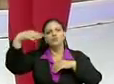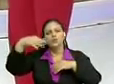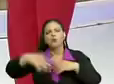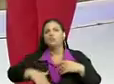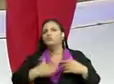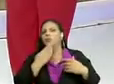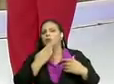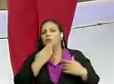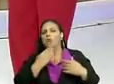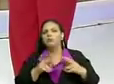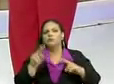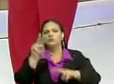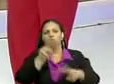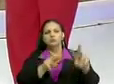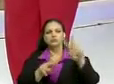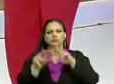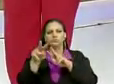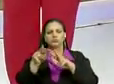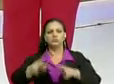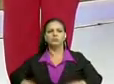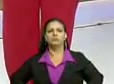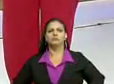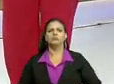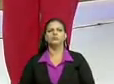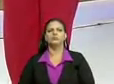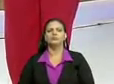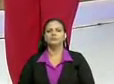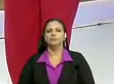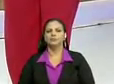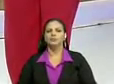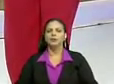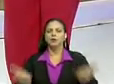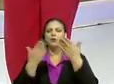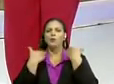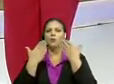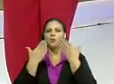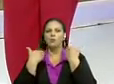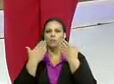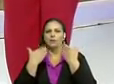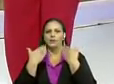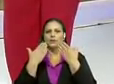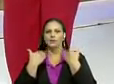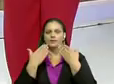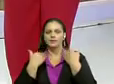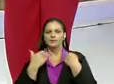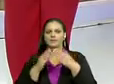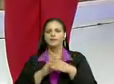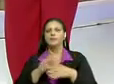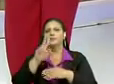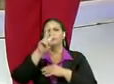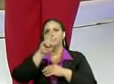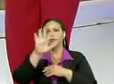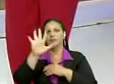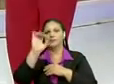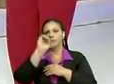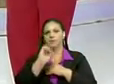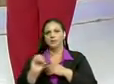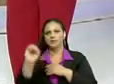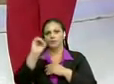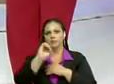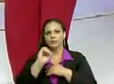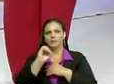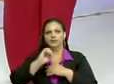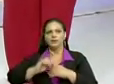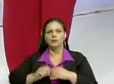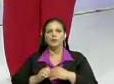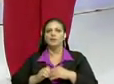Mayra. Así es, y tenemos, le damos la bienvenida a la perla del Pacífico, Guayaquil, con 25 grados y